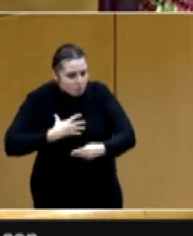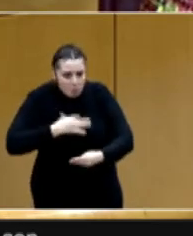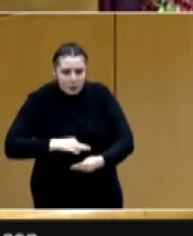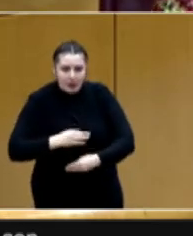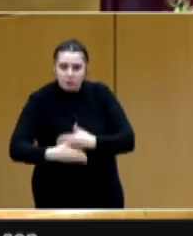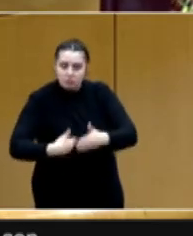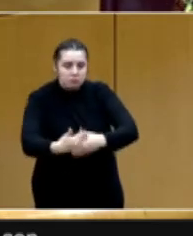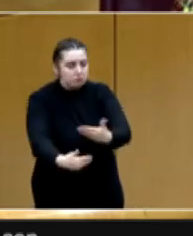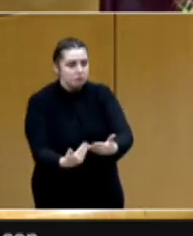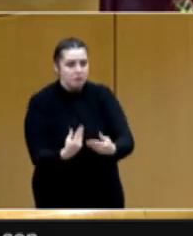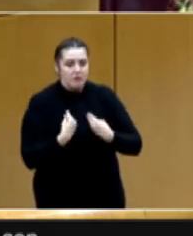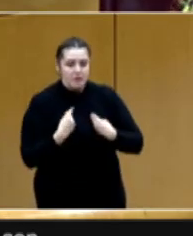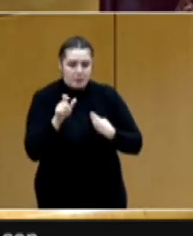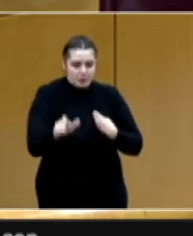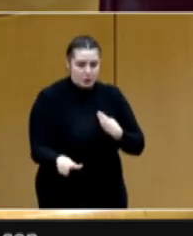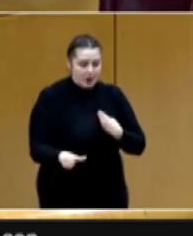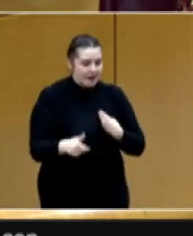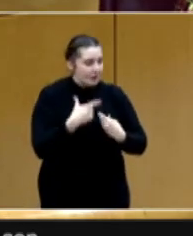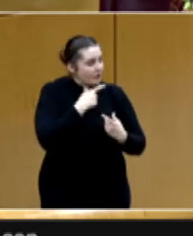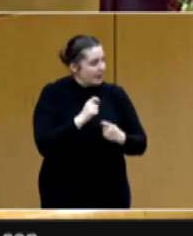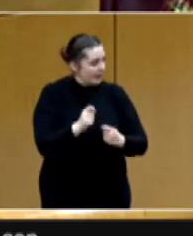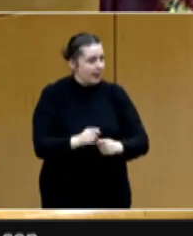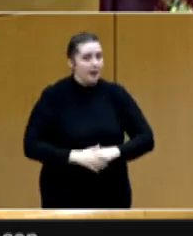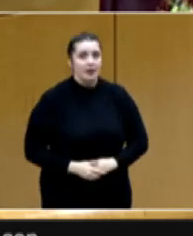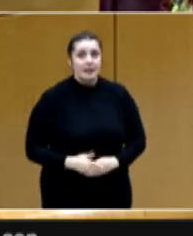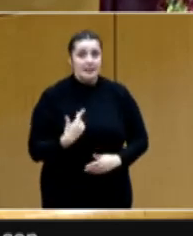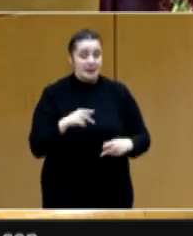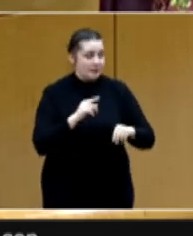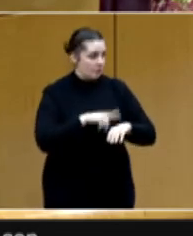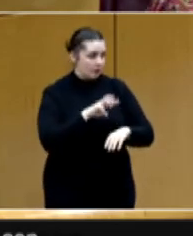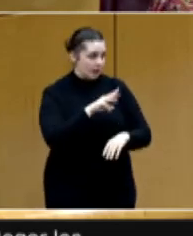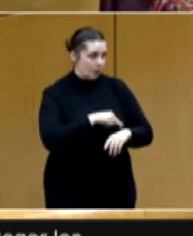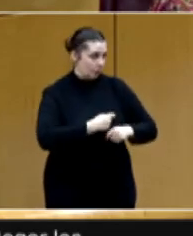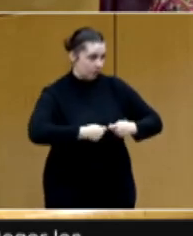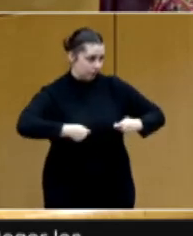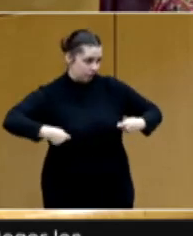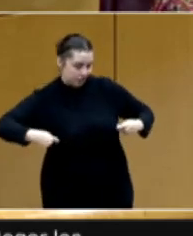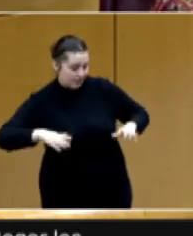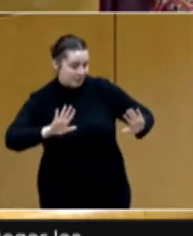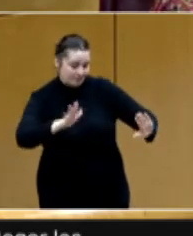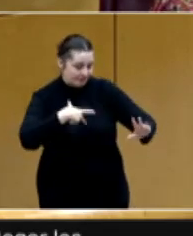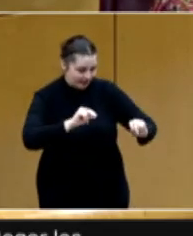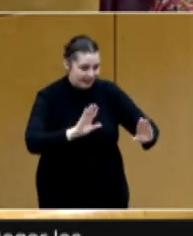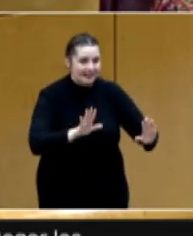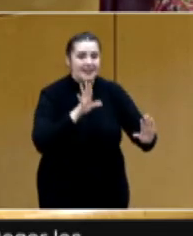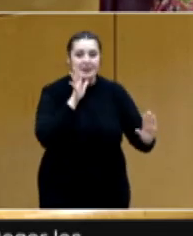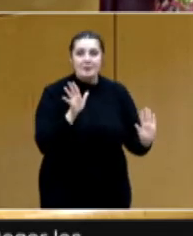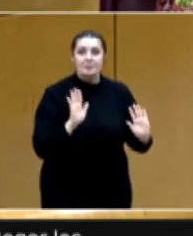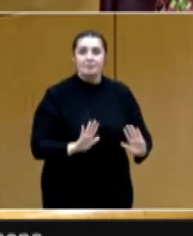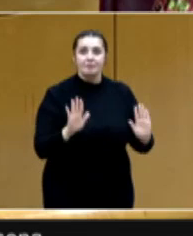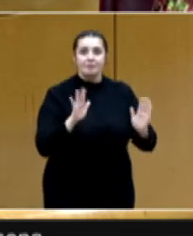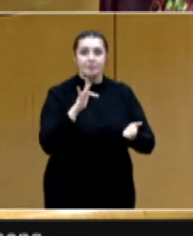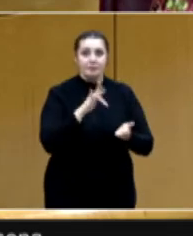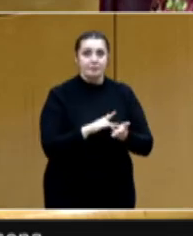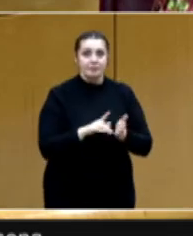de esa persona acabo ya porque me estoy extiendo de los tres minutos estamos ante una